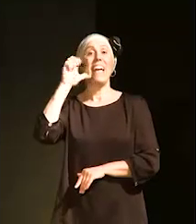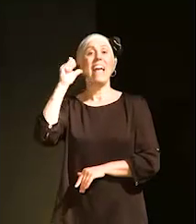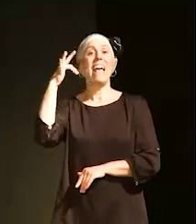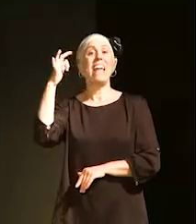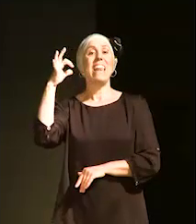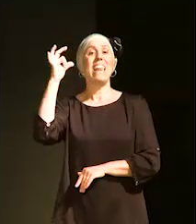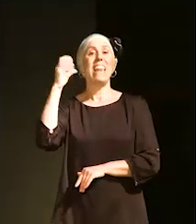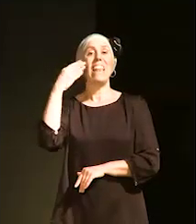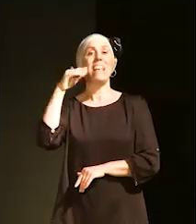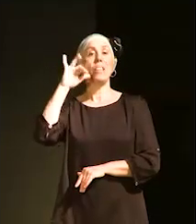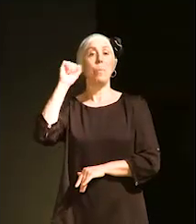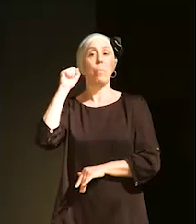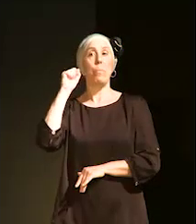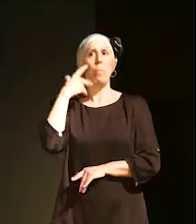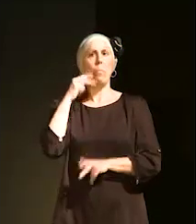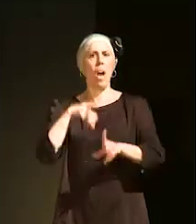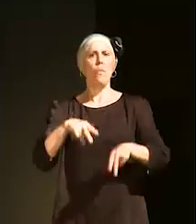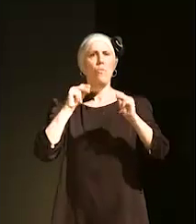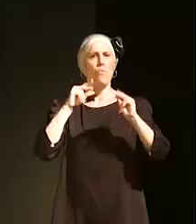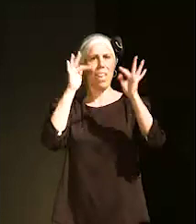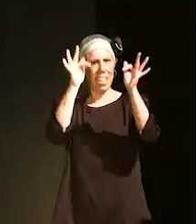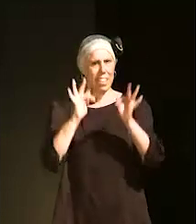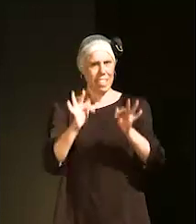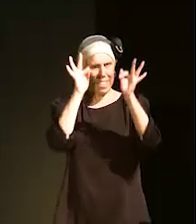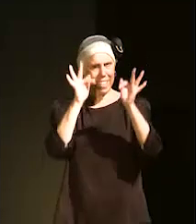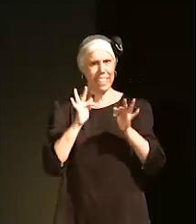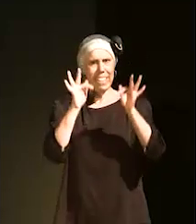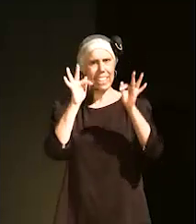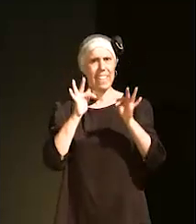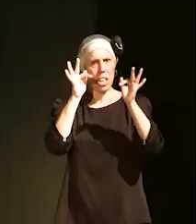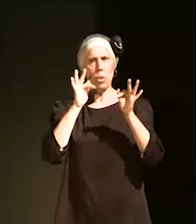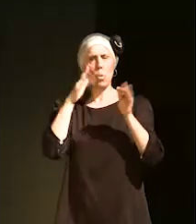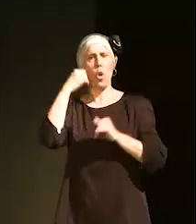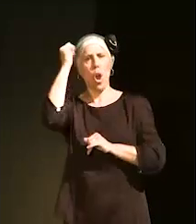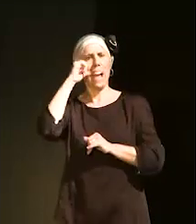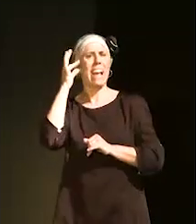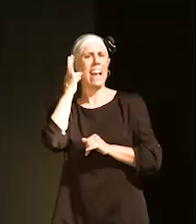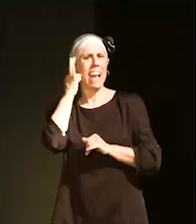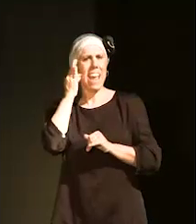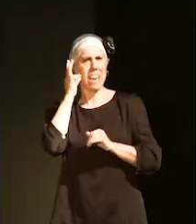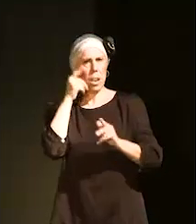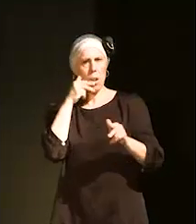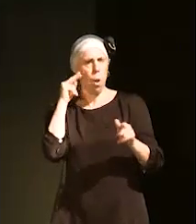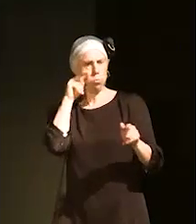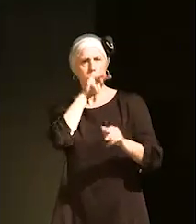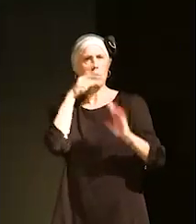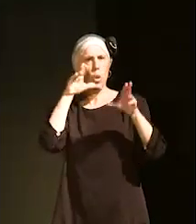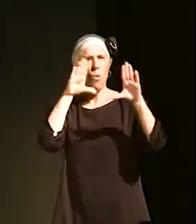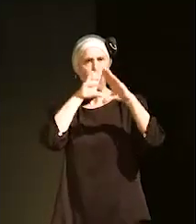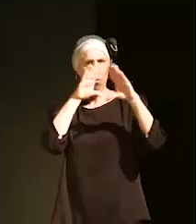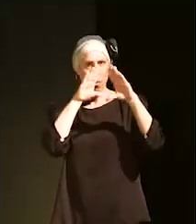terminó el diplomado en feminismo diplomado en género con enfoque feminista de la unam